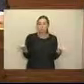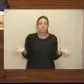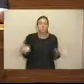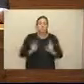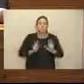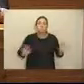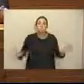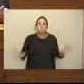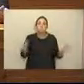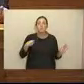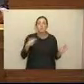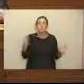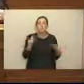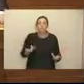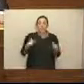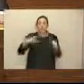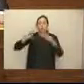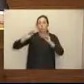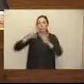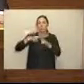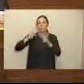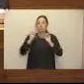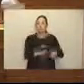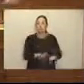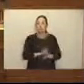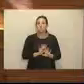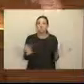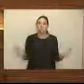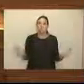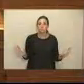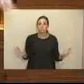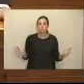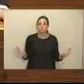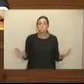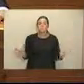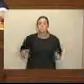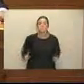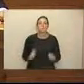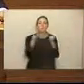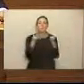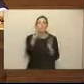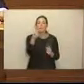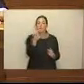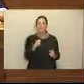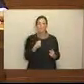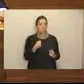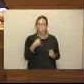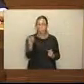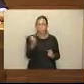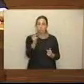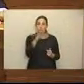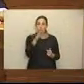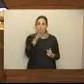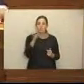y que tuviesen que abandonar los cargos públicos que detentas. No era la primera vez que usted decía esto aquí, porque me lo